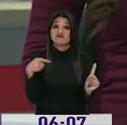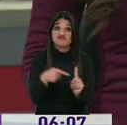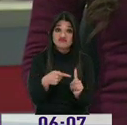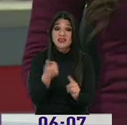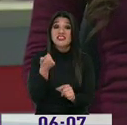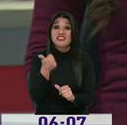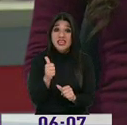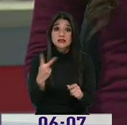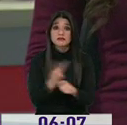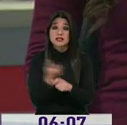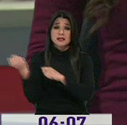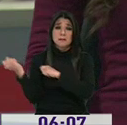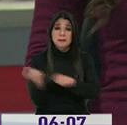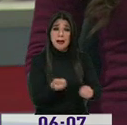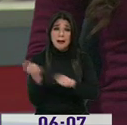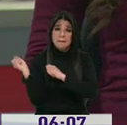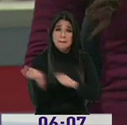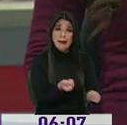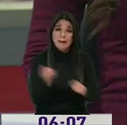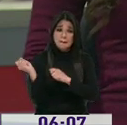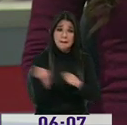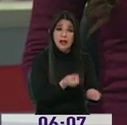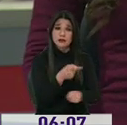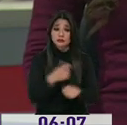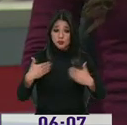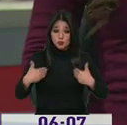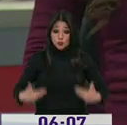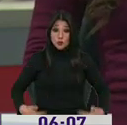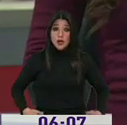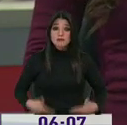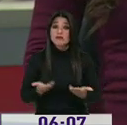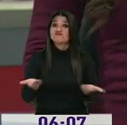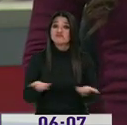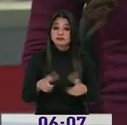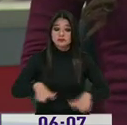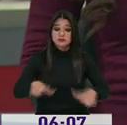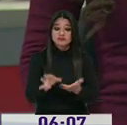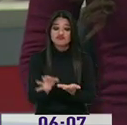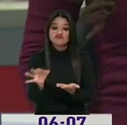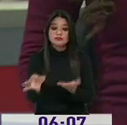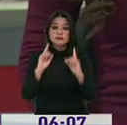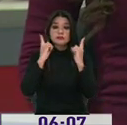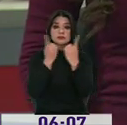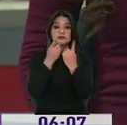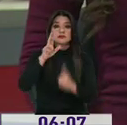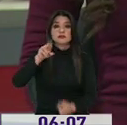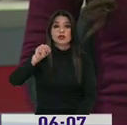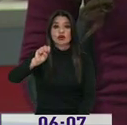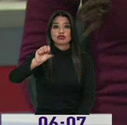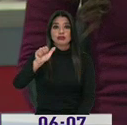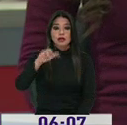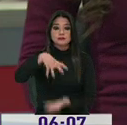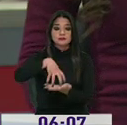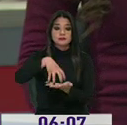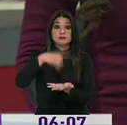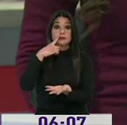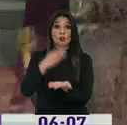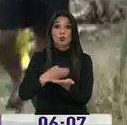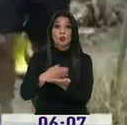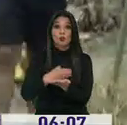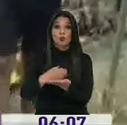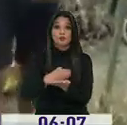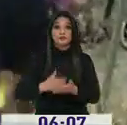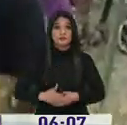10 machetazos en algunas partes de su cuerpo. La tragedia ocurrió en el cantón Santa Rosa, en la provincia de El Oro.